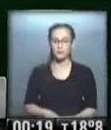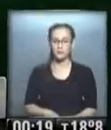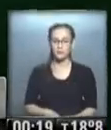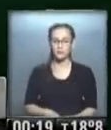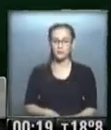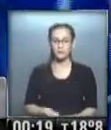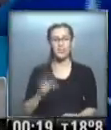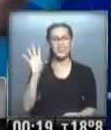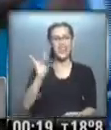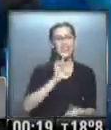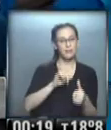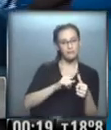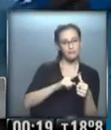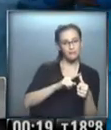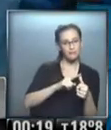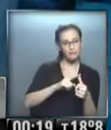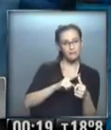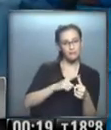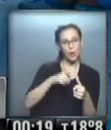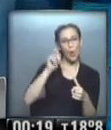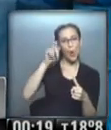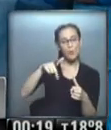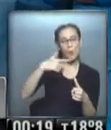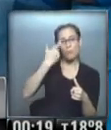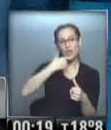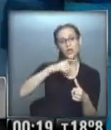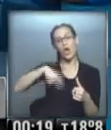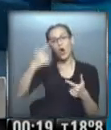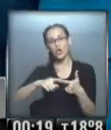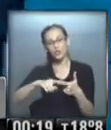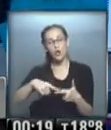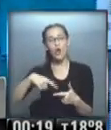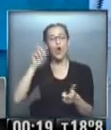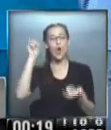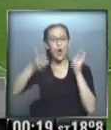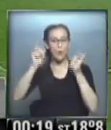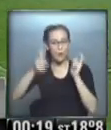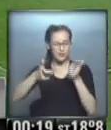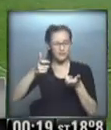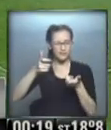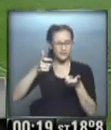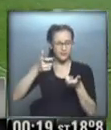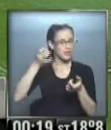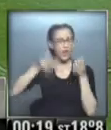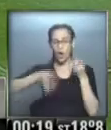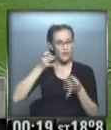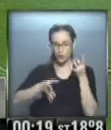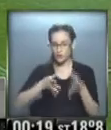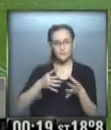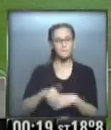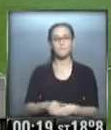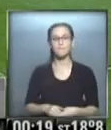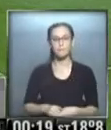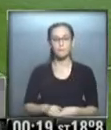uno entrenador de Tomba Mendocino, otro el DT de All Boys, en este caso Godoy Cruz se ha quedado con la victoria. En casa es